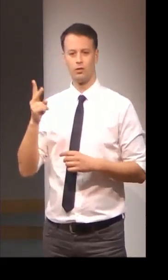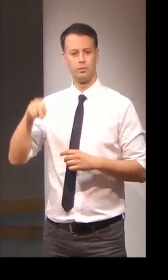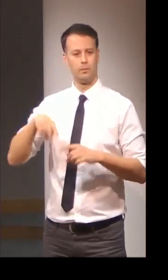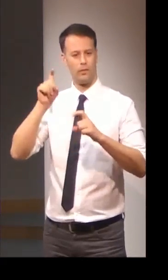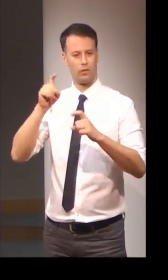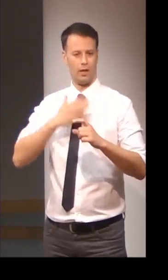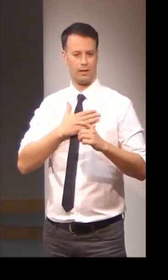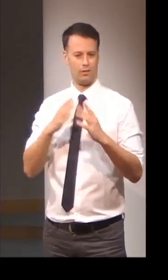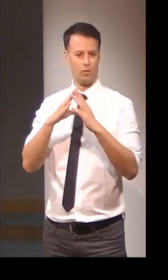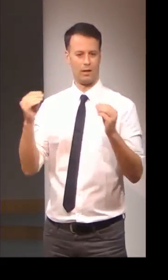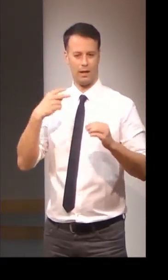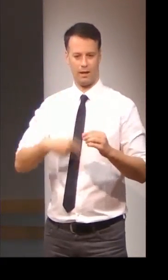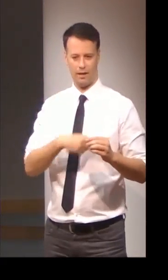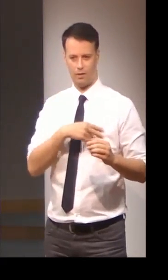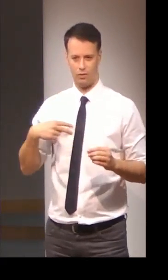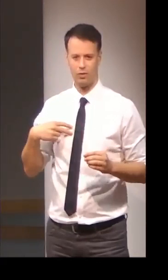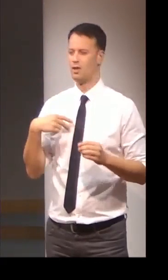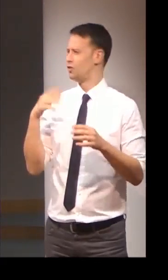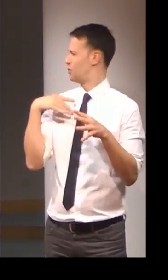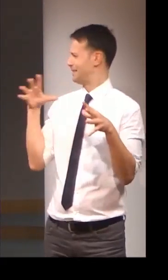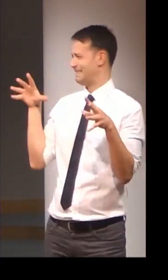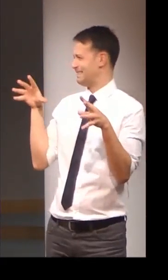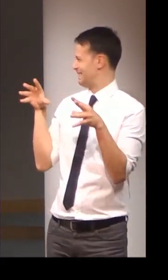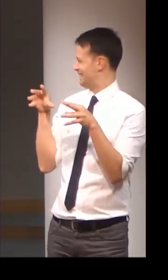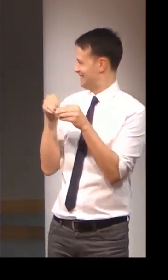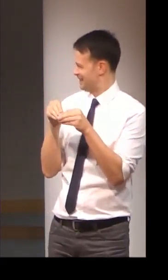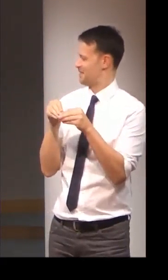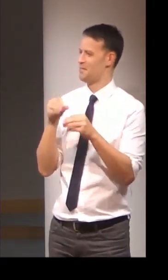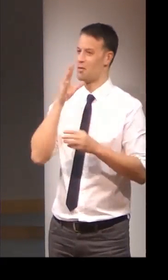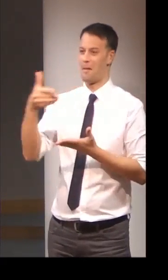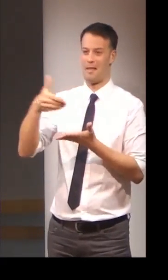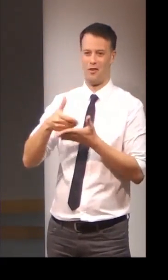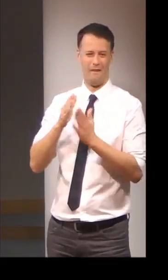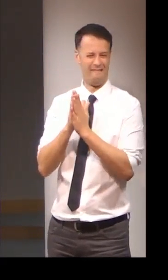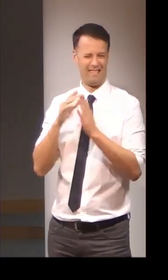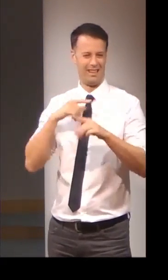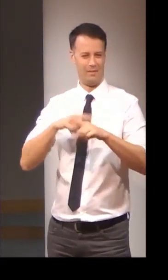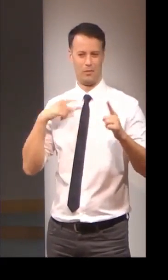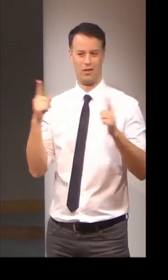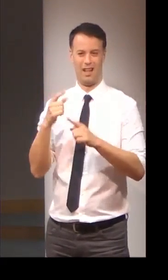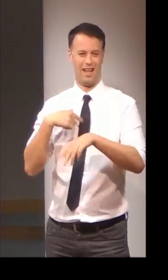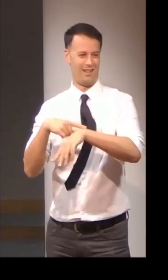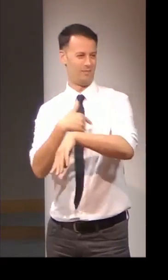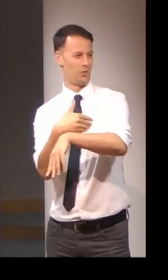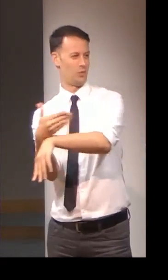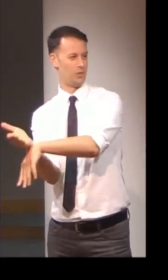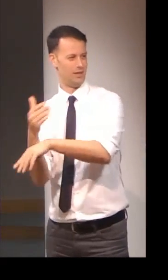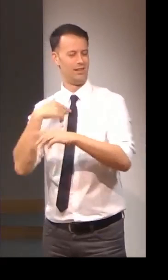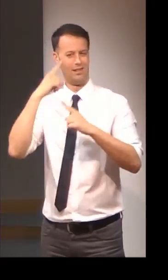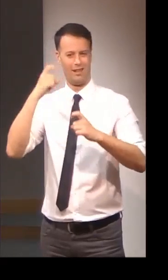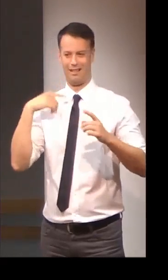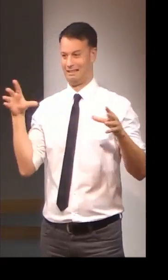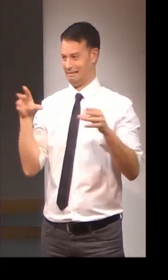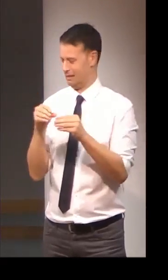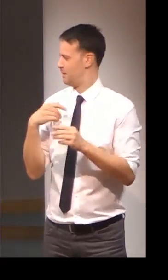podido venir Así que vamos a tener únicamente a inmaculada vienen de la Universidad de Santiago y bueno muy resumidamente porque me han pedido que como vamos un